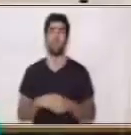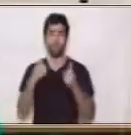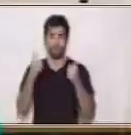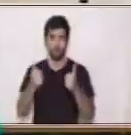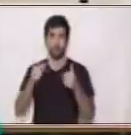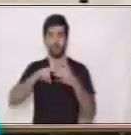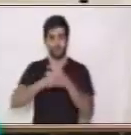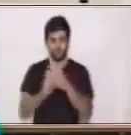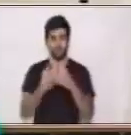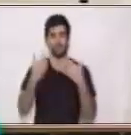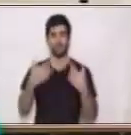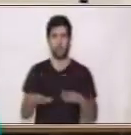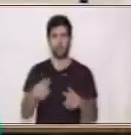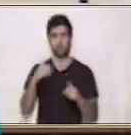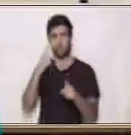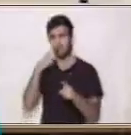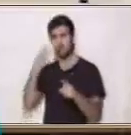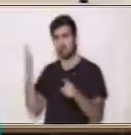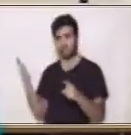con el primer ejemplo.